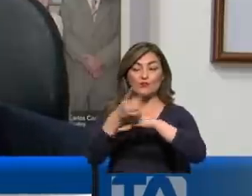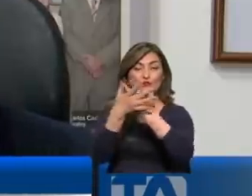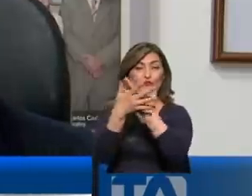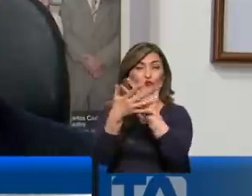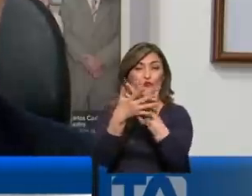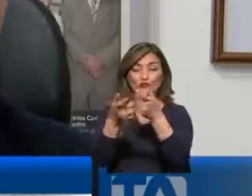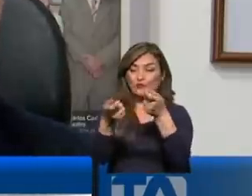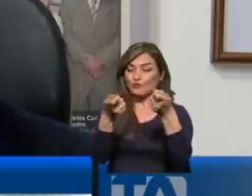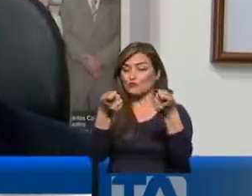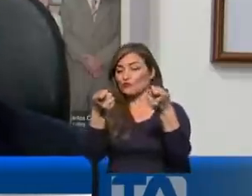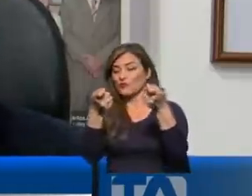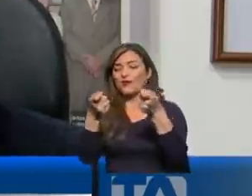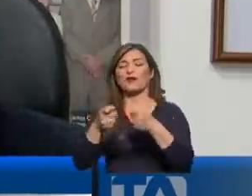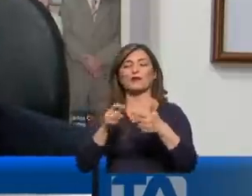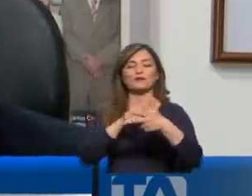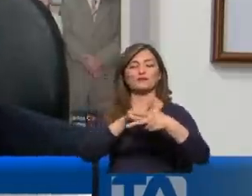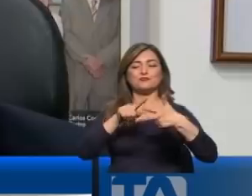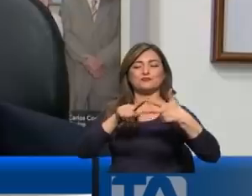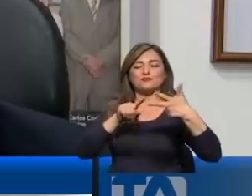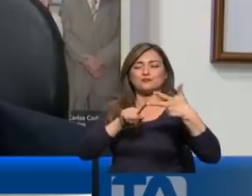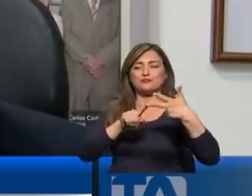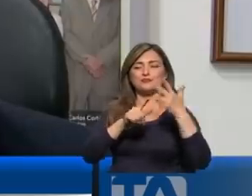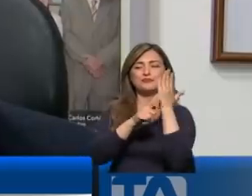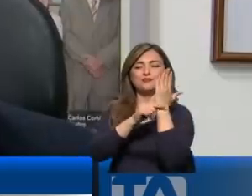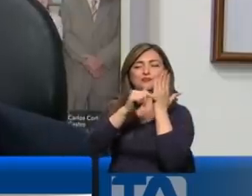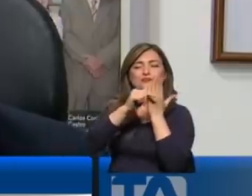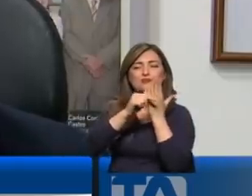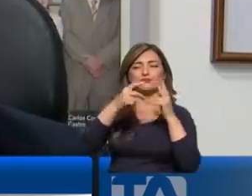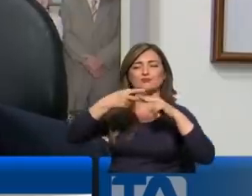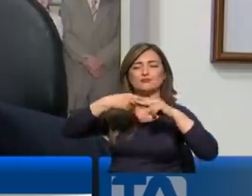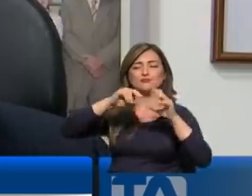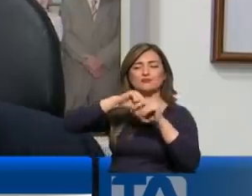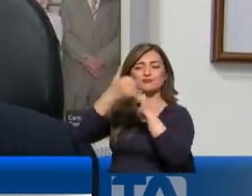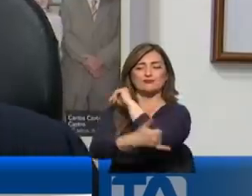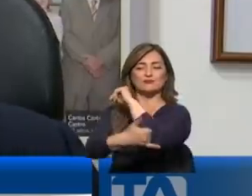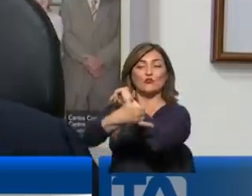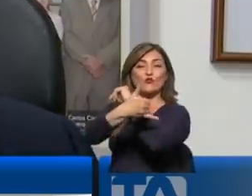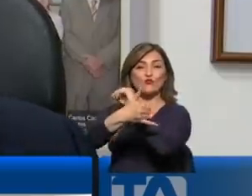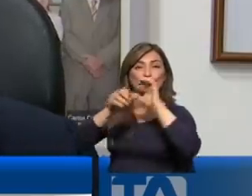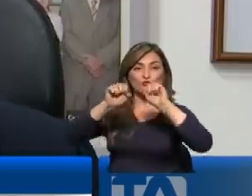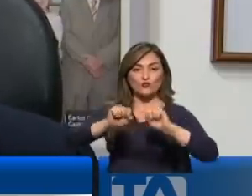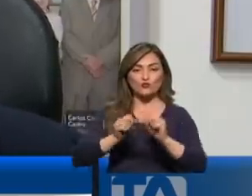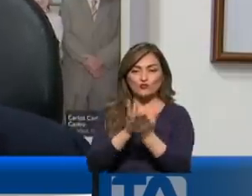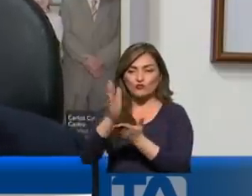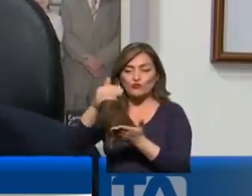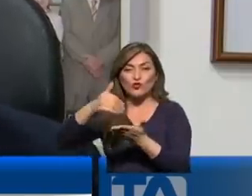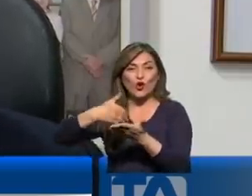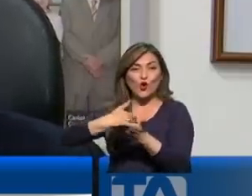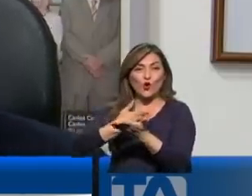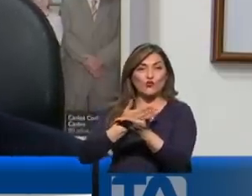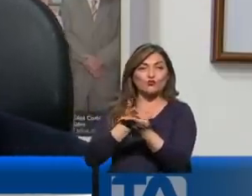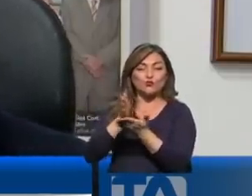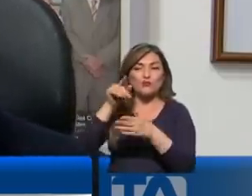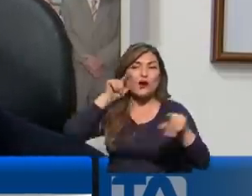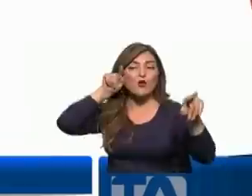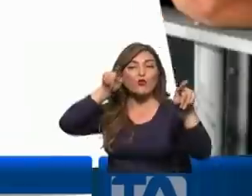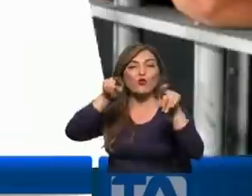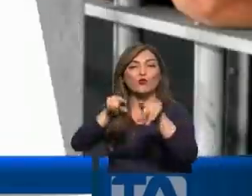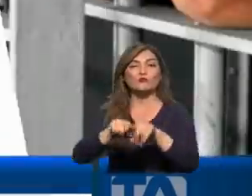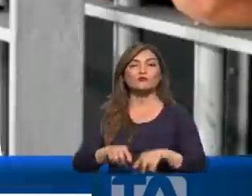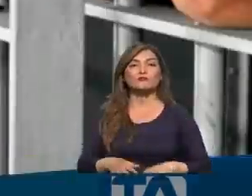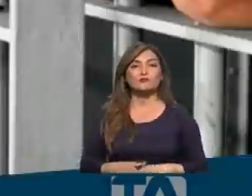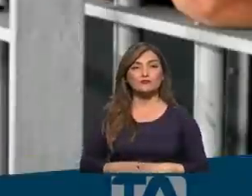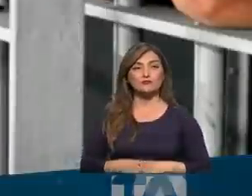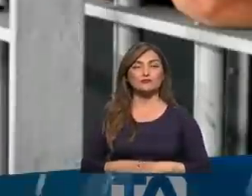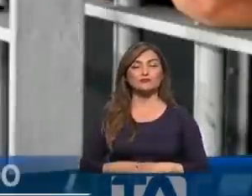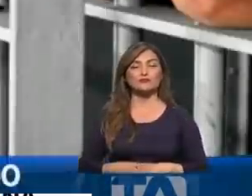y obviamente el Ministerio de Relaciones Exteriores para poder viabilizar esos acuerdos. Tras